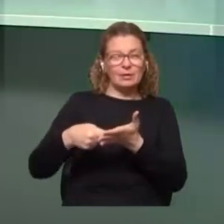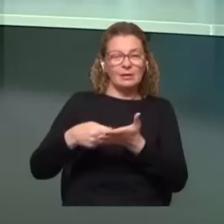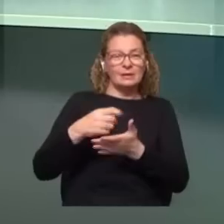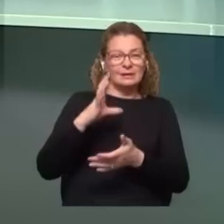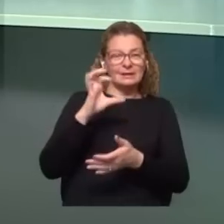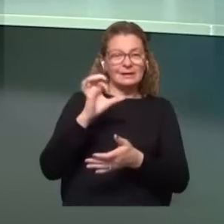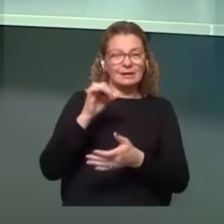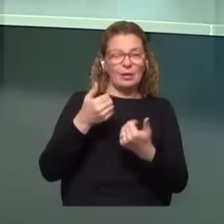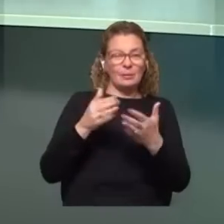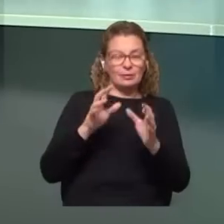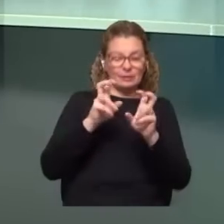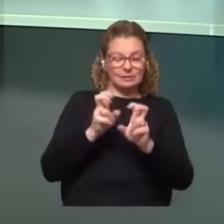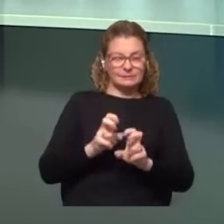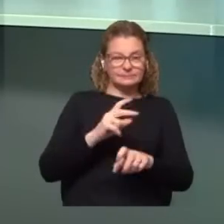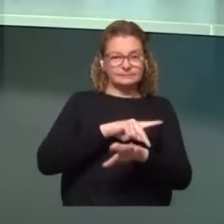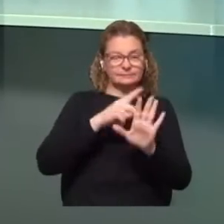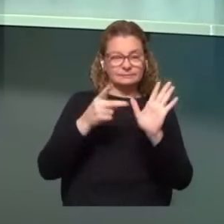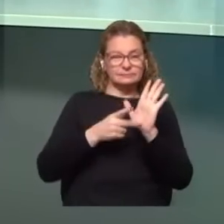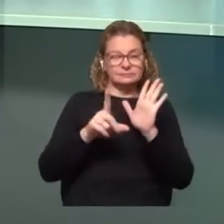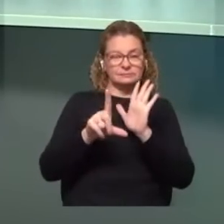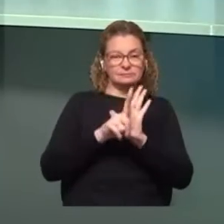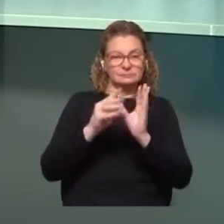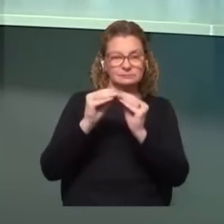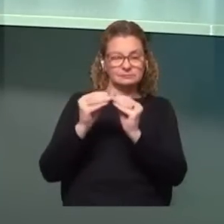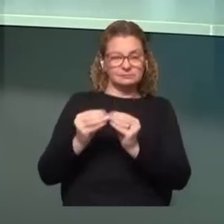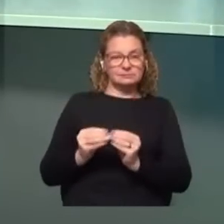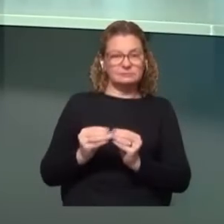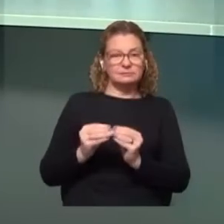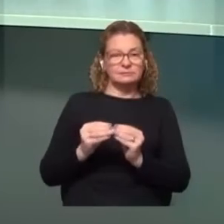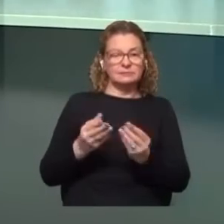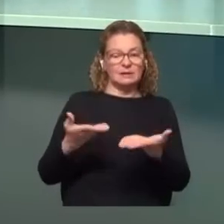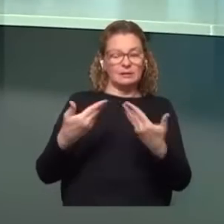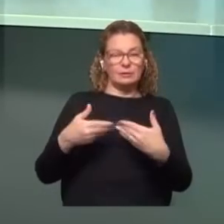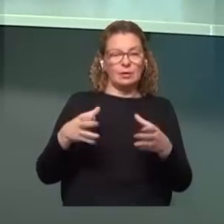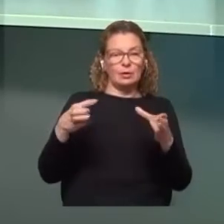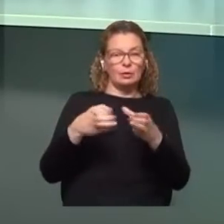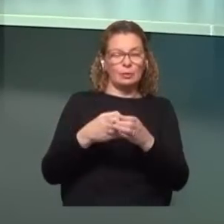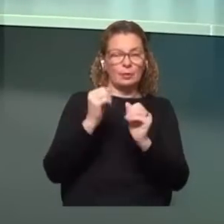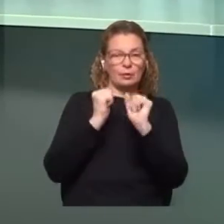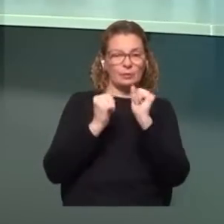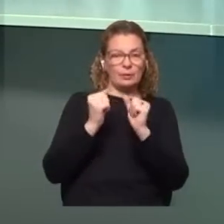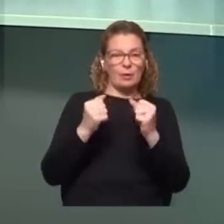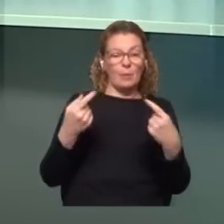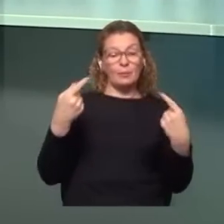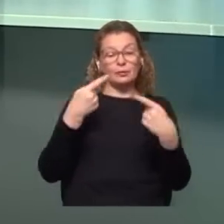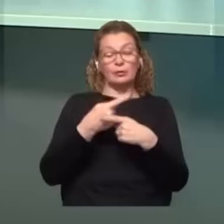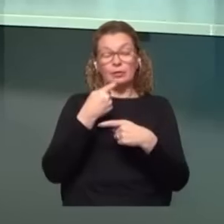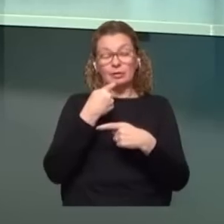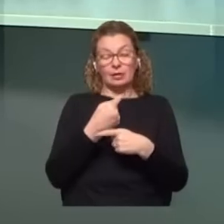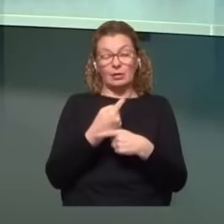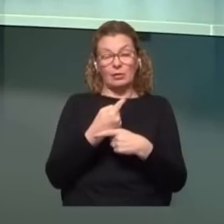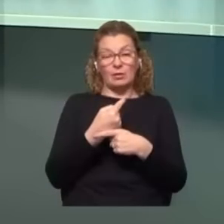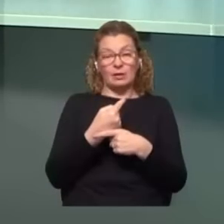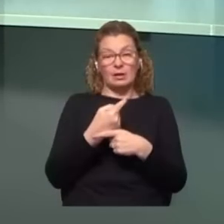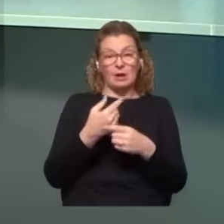senado comenzó a analizar el proyecto de ley de rendición de cuentas y recibió al equipo económico la oposición fue crítica con